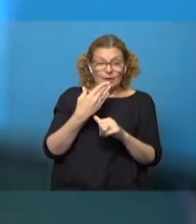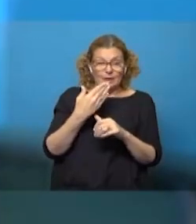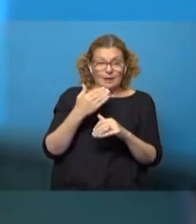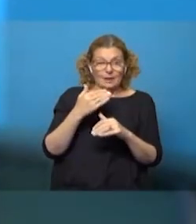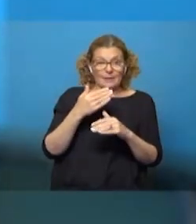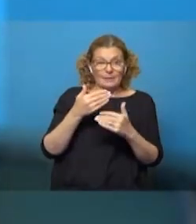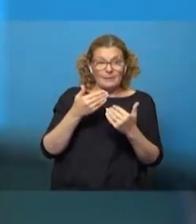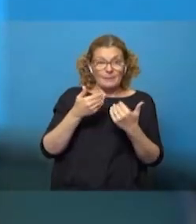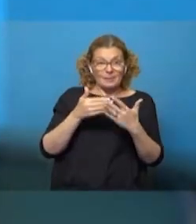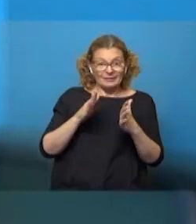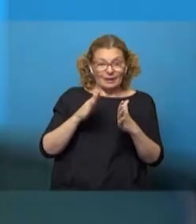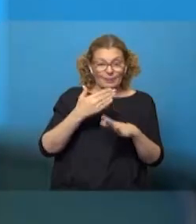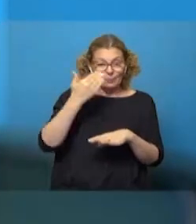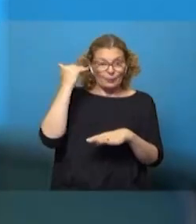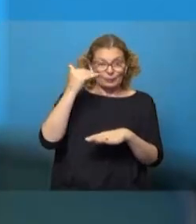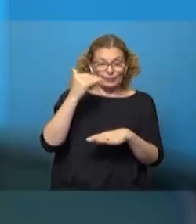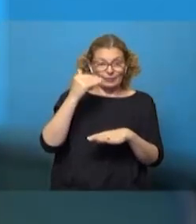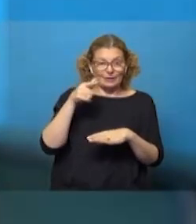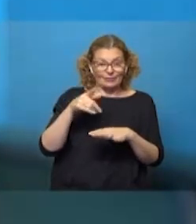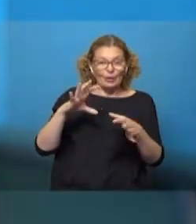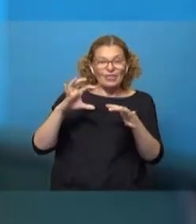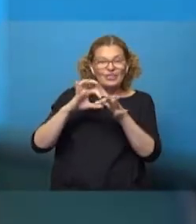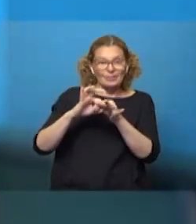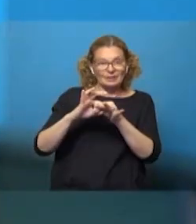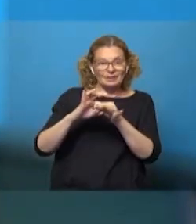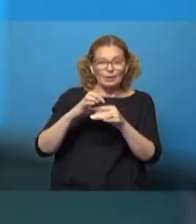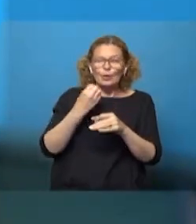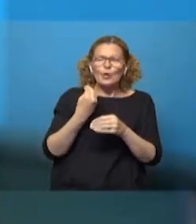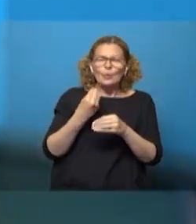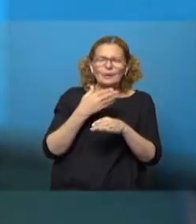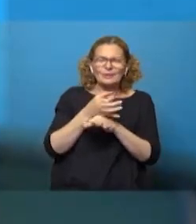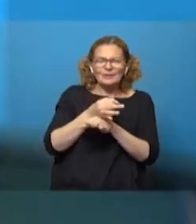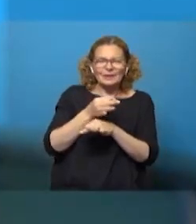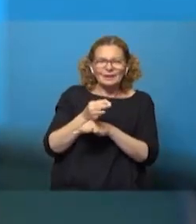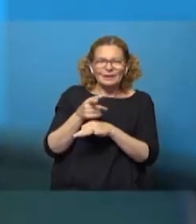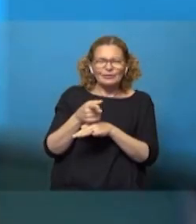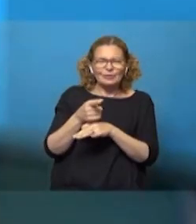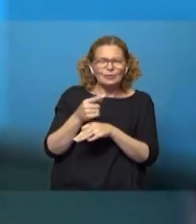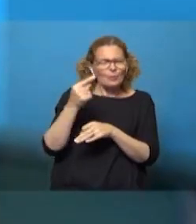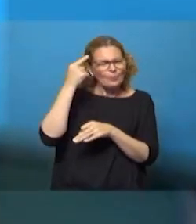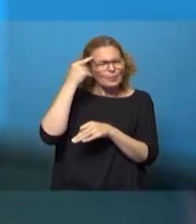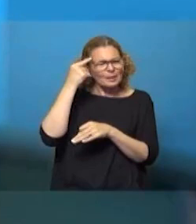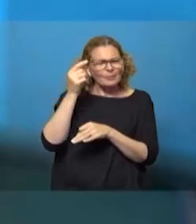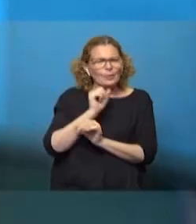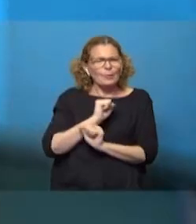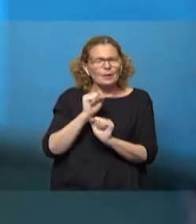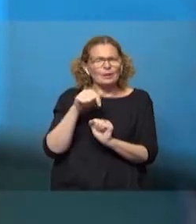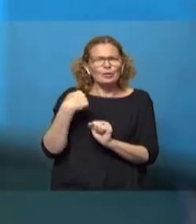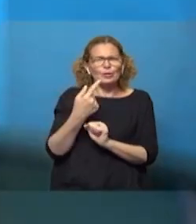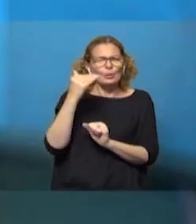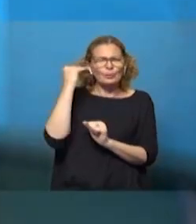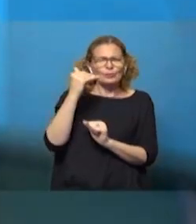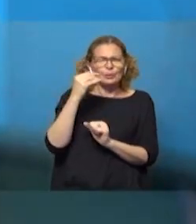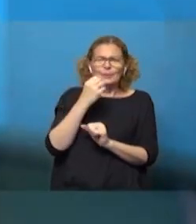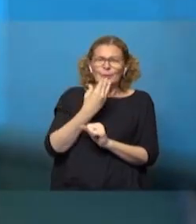docente porque En definitiva de los docentes va a depender la calidad de la enseñanza es ilusorio pensar que todos los docentes van